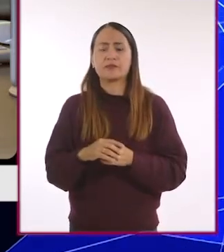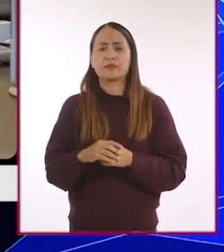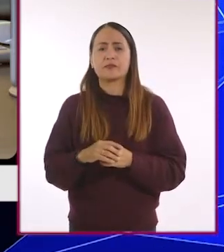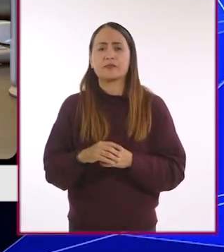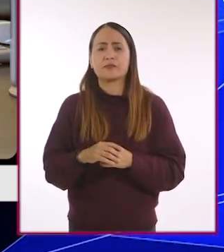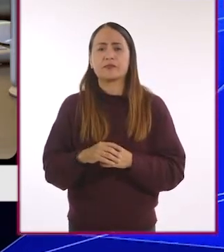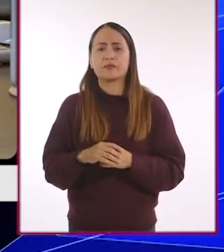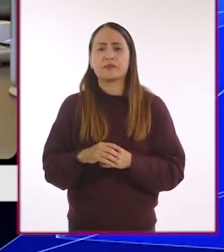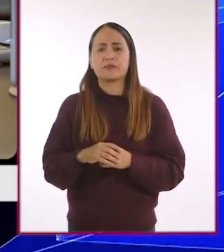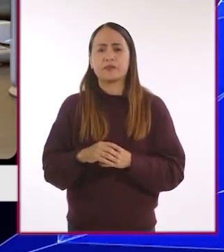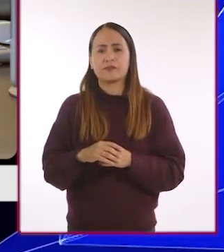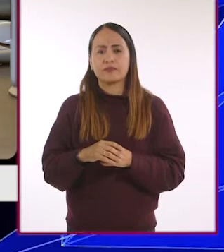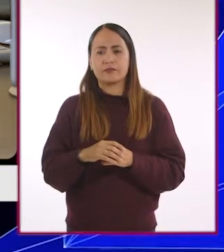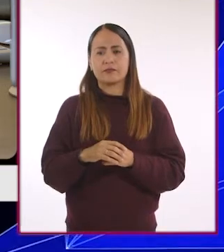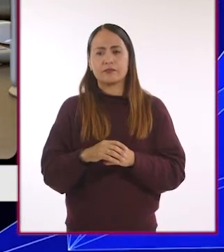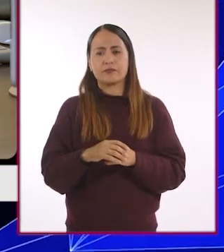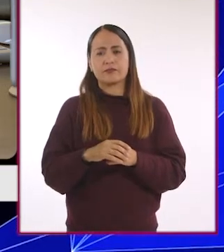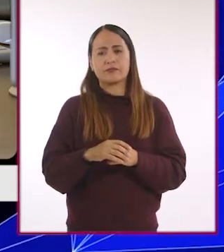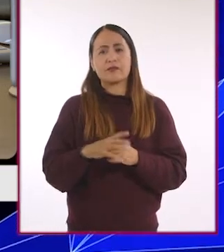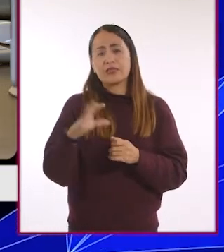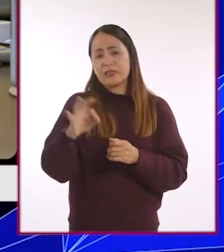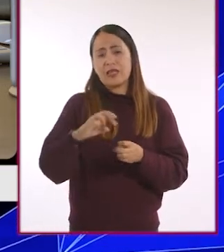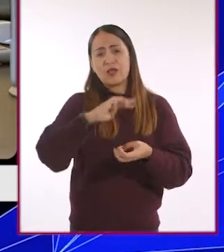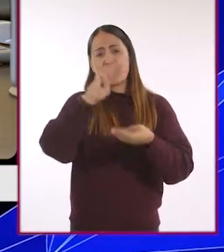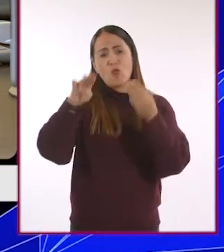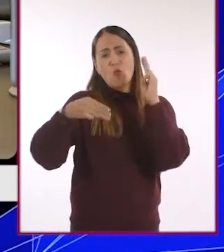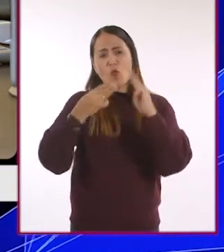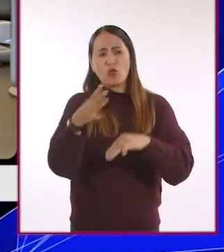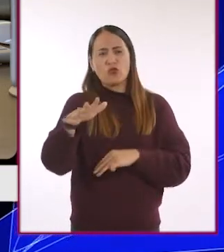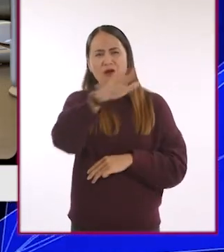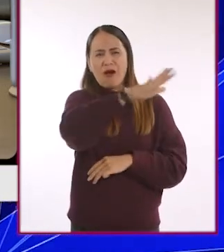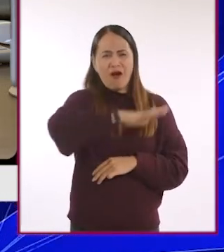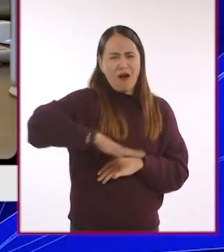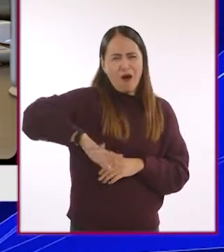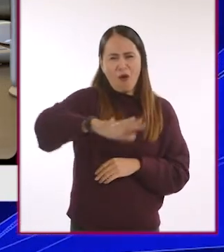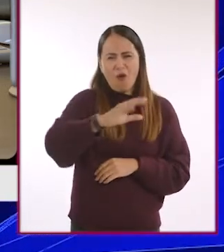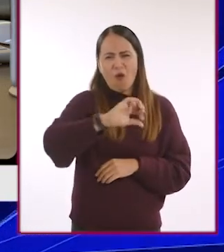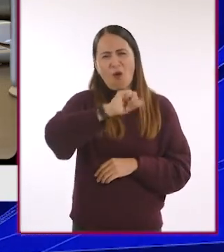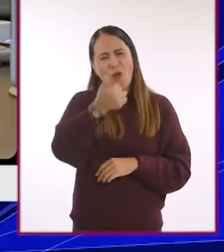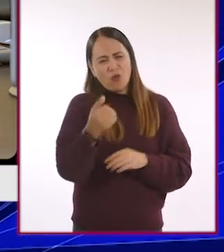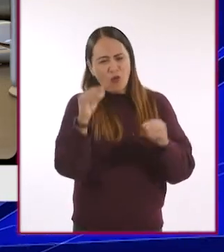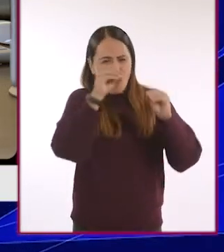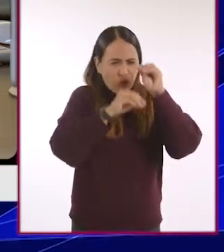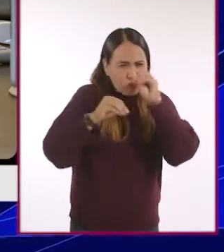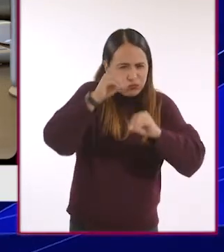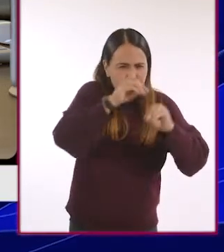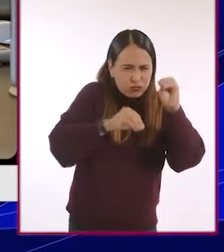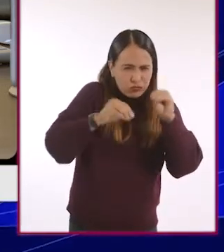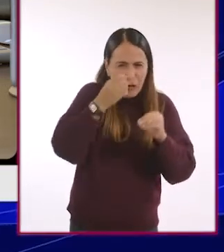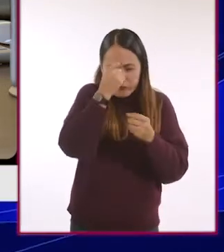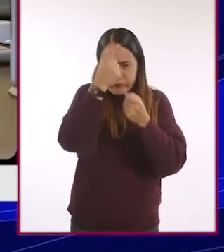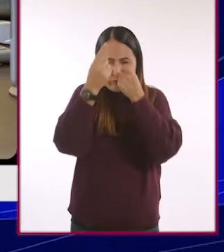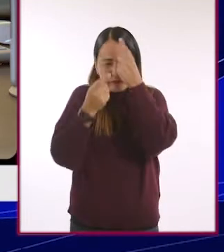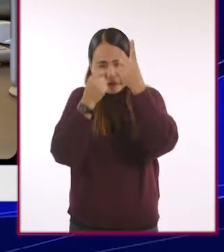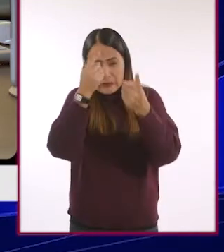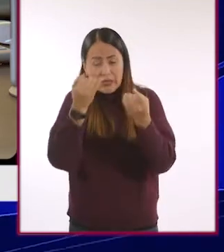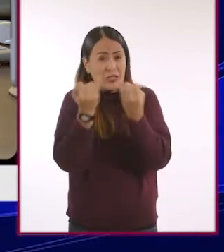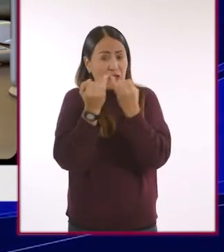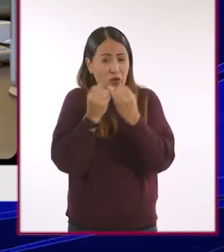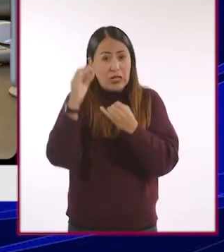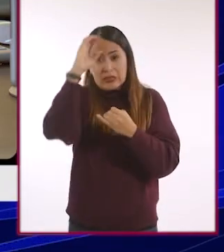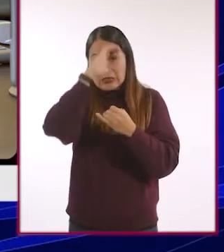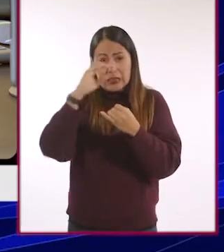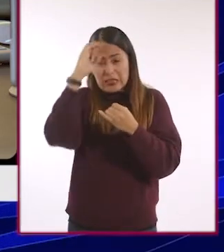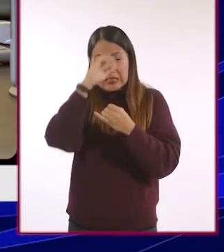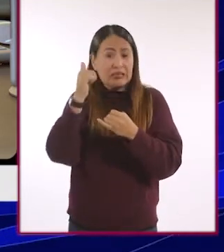Lo que nos permite viajar a otros mundos, crear escenarios, y entre estos escenarios la ciencia siempre ha estado presente,